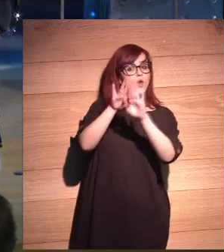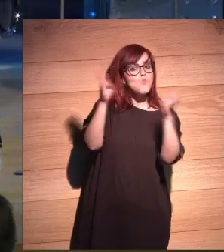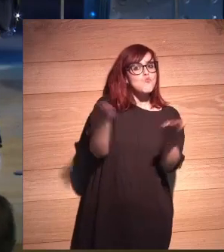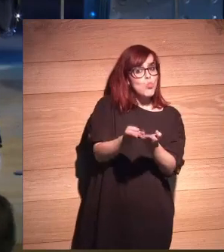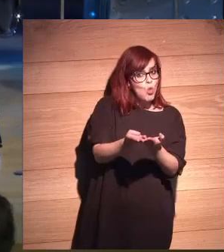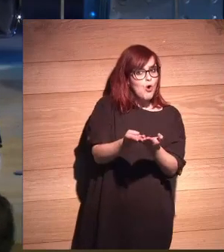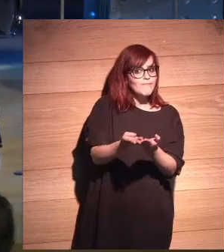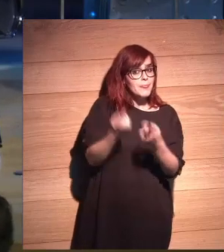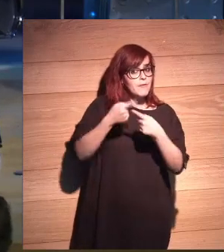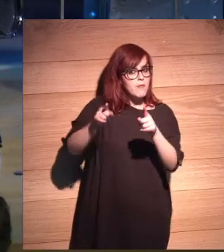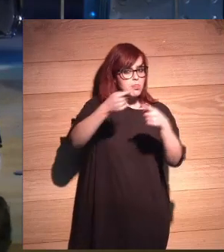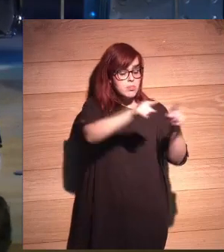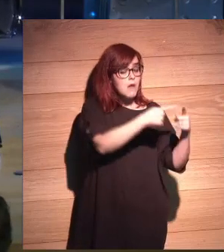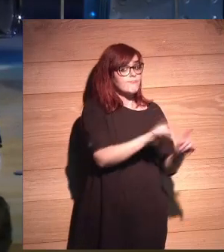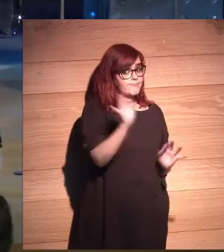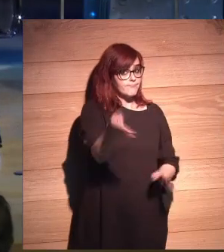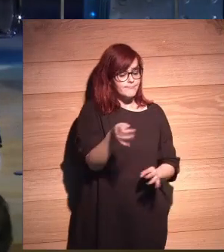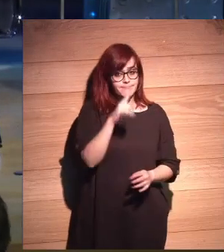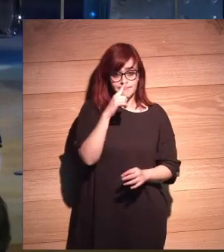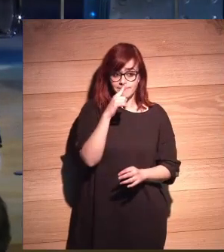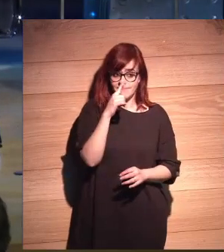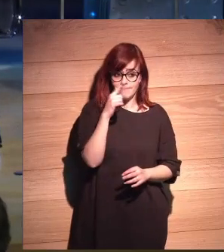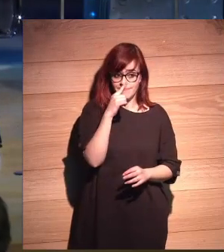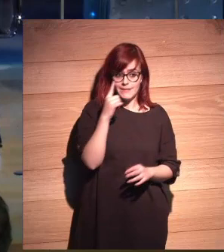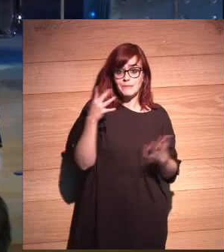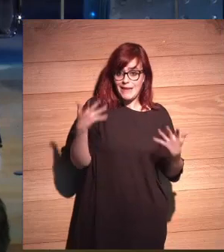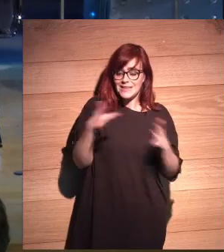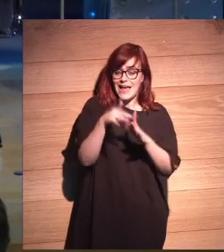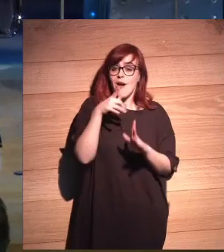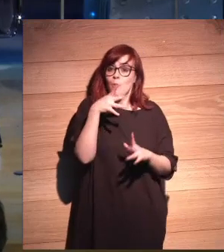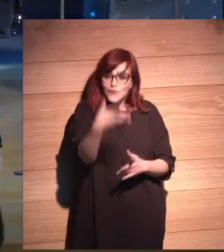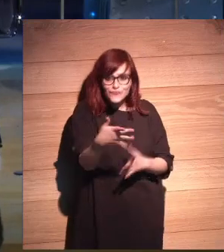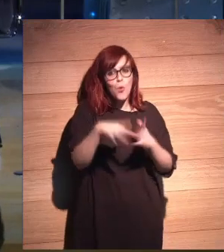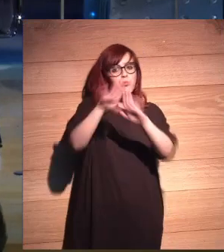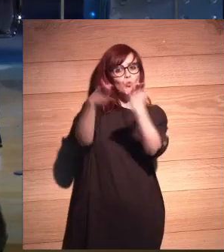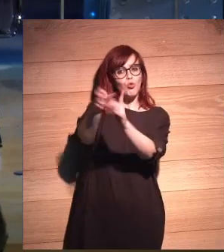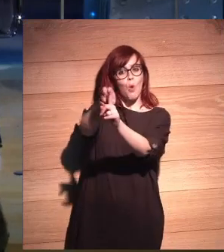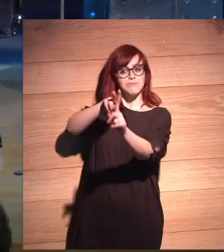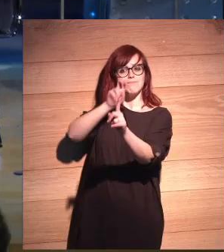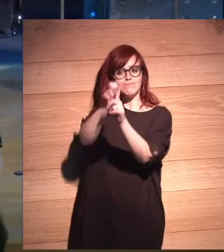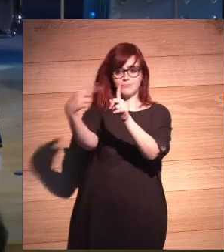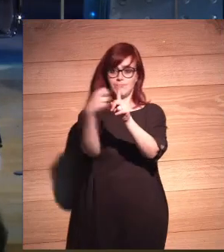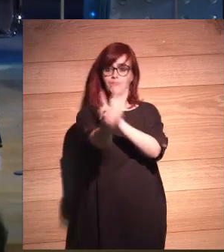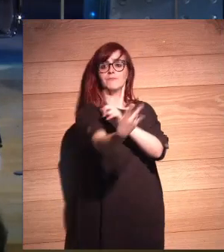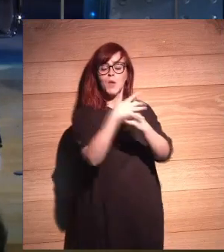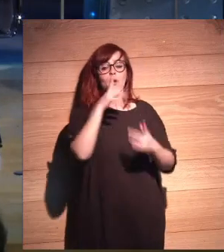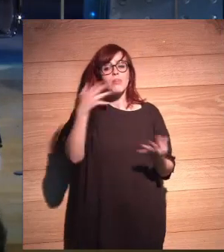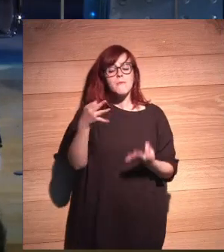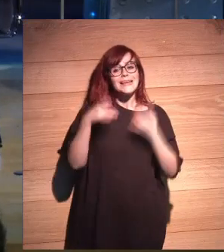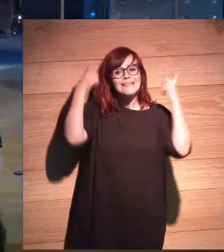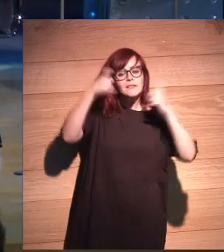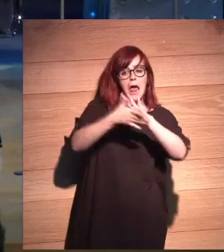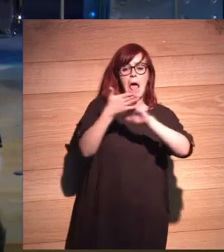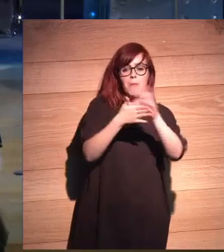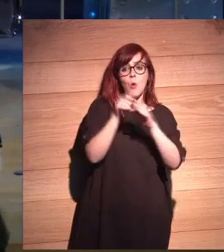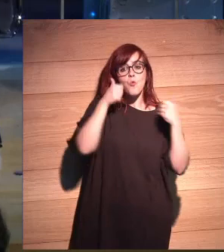movilice. Perdón. No, ¿Cuál es ese criterio? Hay distintas cosmovisiones, por eso decía que tenemos que empezar a hablar